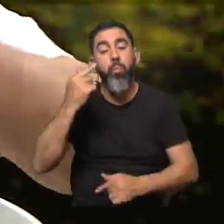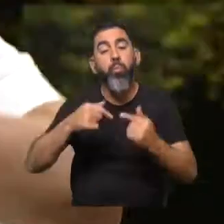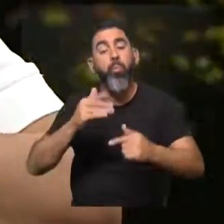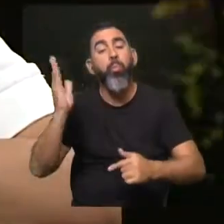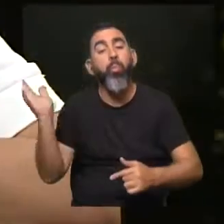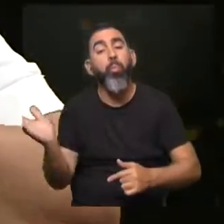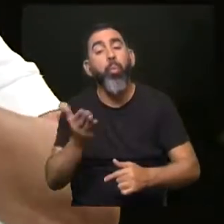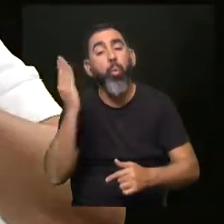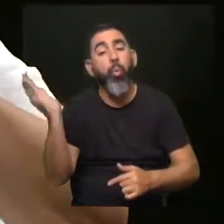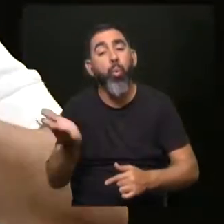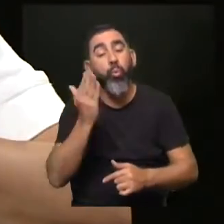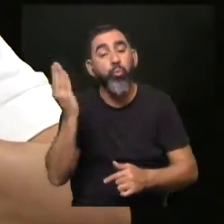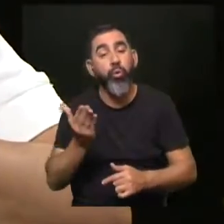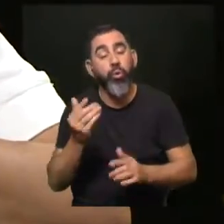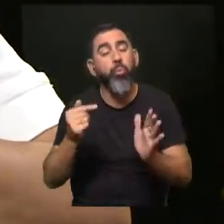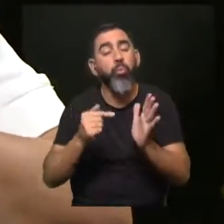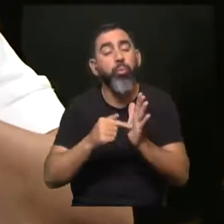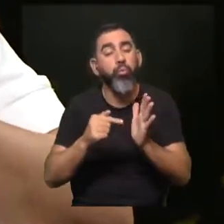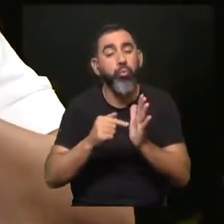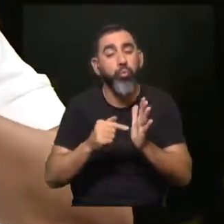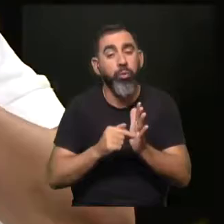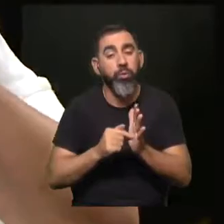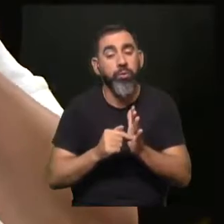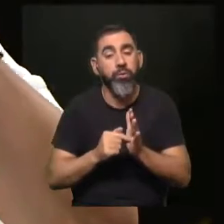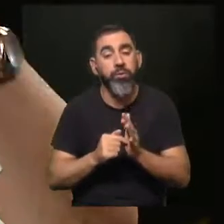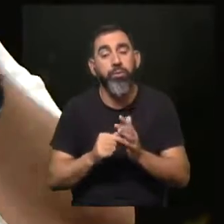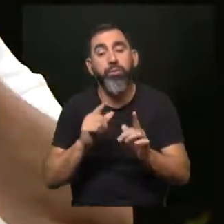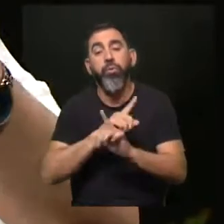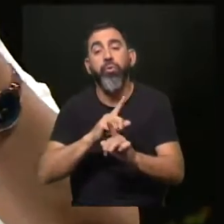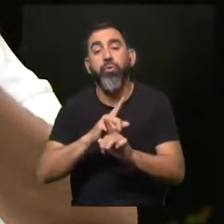como muy puntual, ¿no? No es una cosa de que